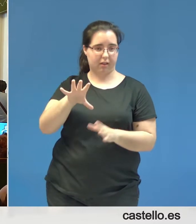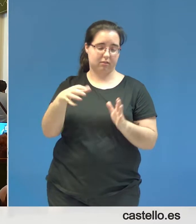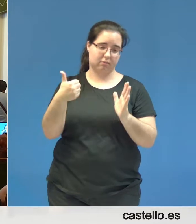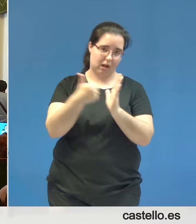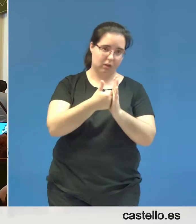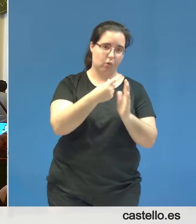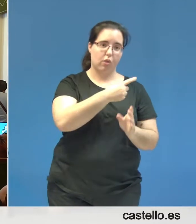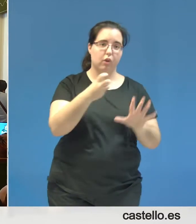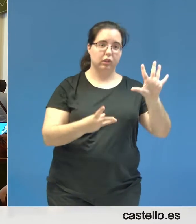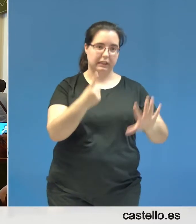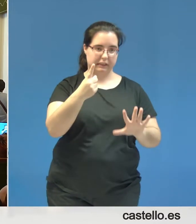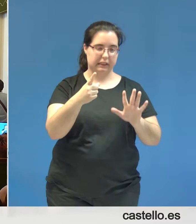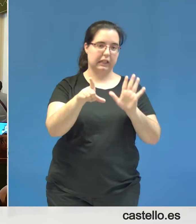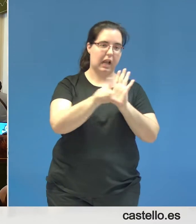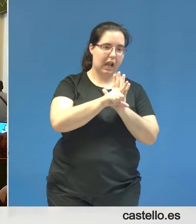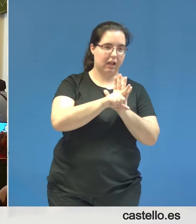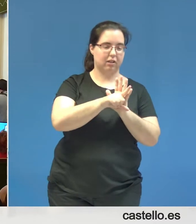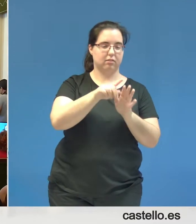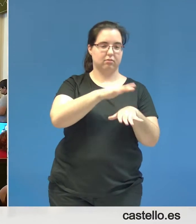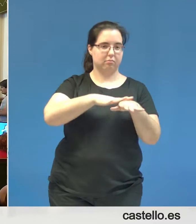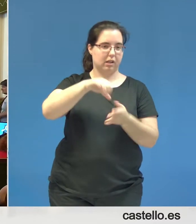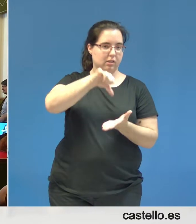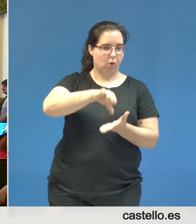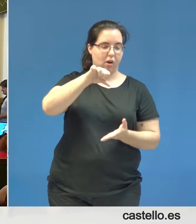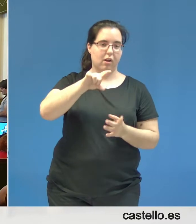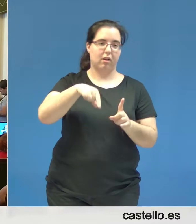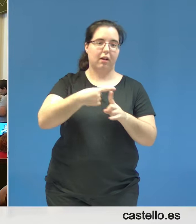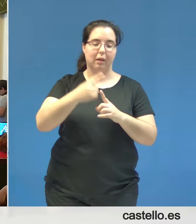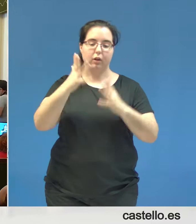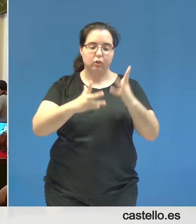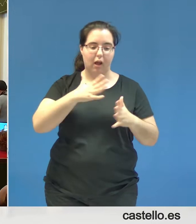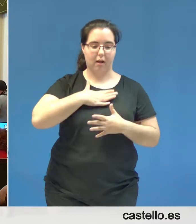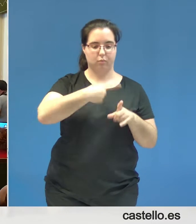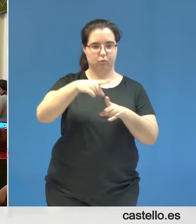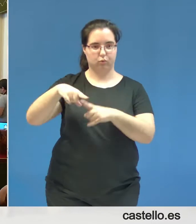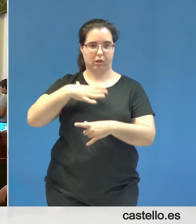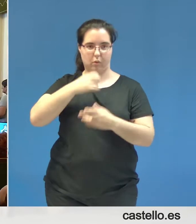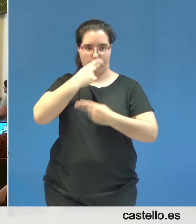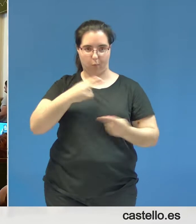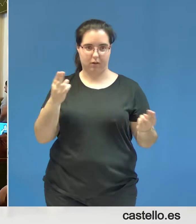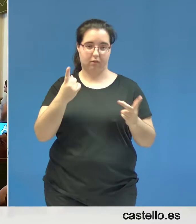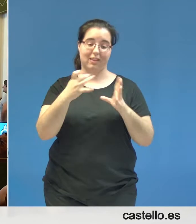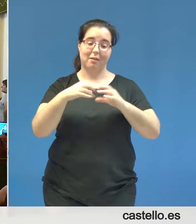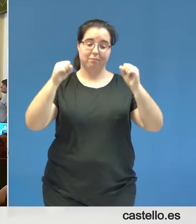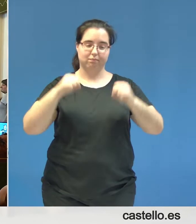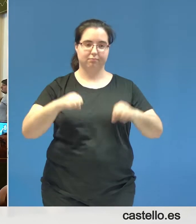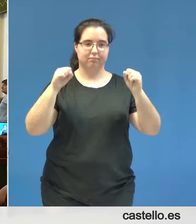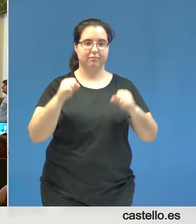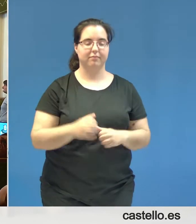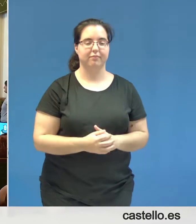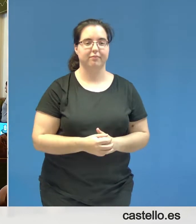del texto refundido de la Ley de Régimen Local y concordantes del Reglamento de Bienes de las Entidades Locales. No obstante, el Pleno acordará.